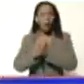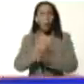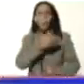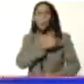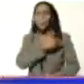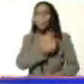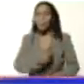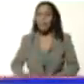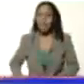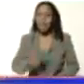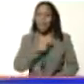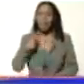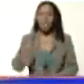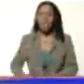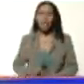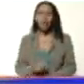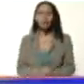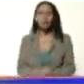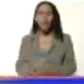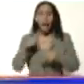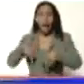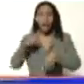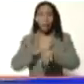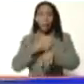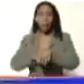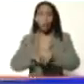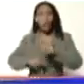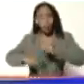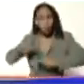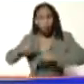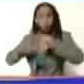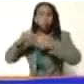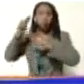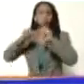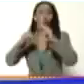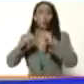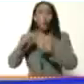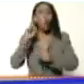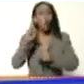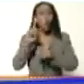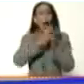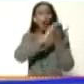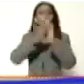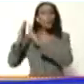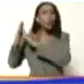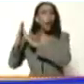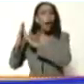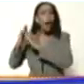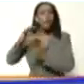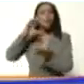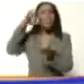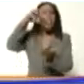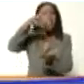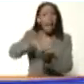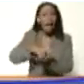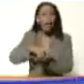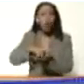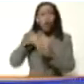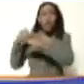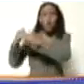la República Popular China es el momento de construir una comunidad de estado común